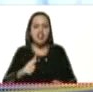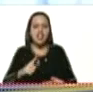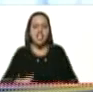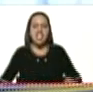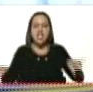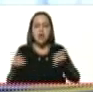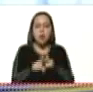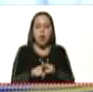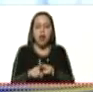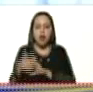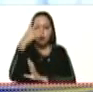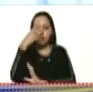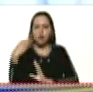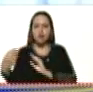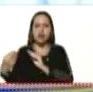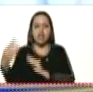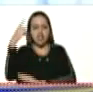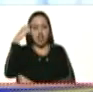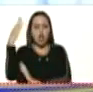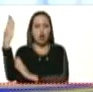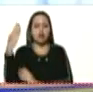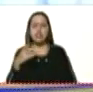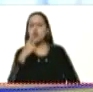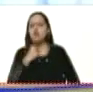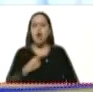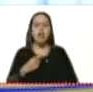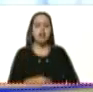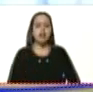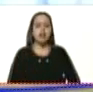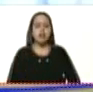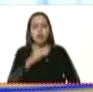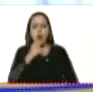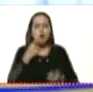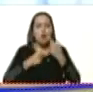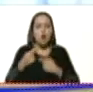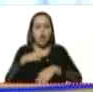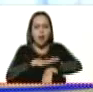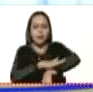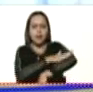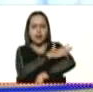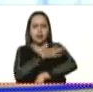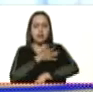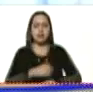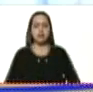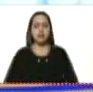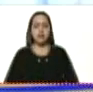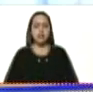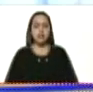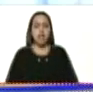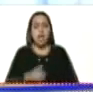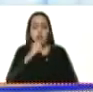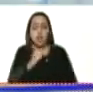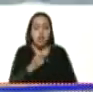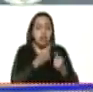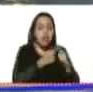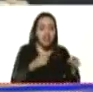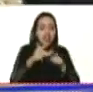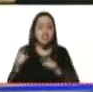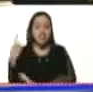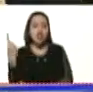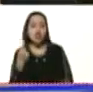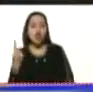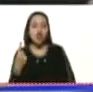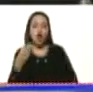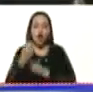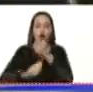de Dios, sin colores de piel, sin mayor diferencia que los talentos. El atrevimiento del jurista